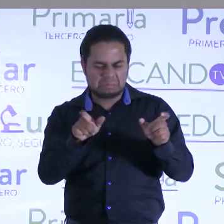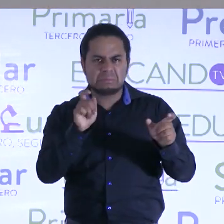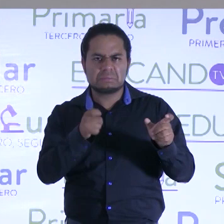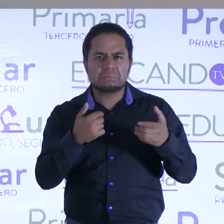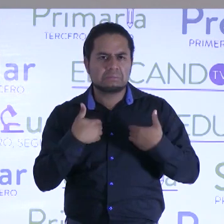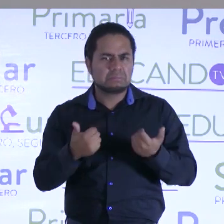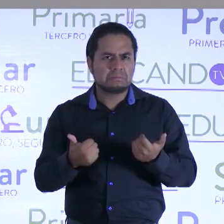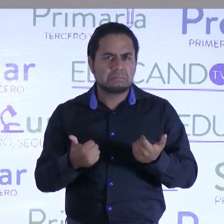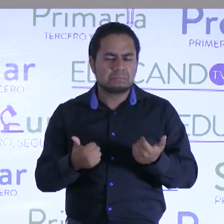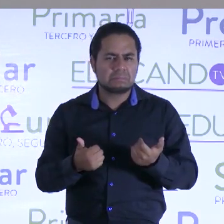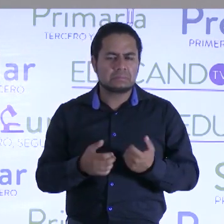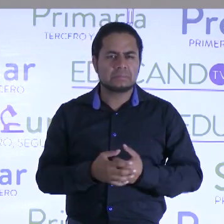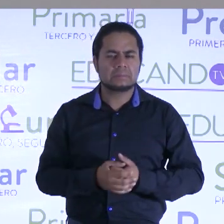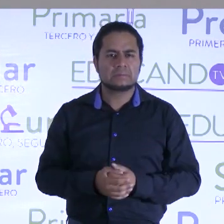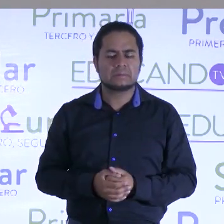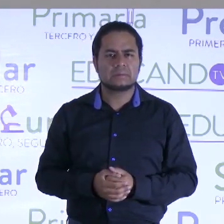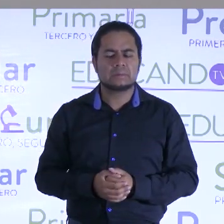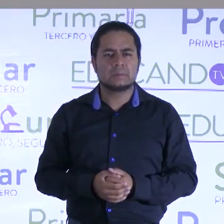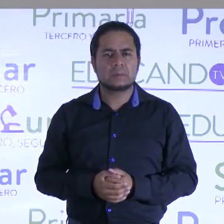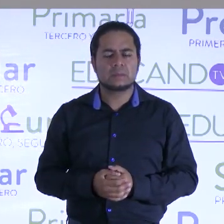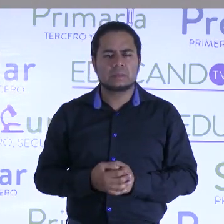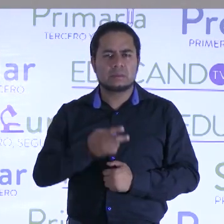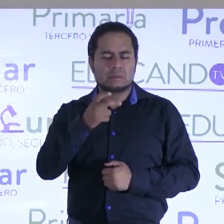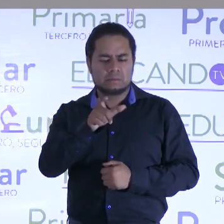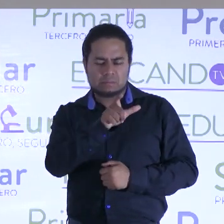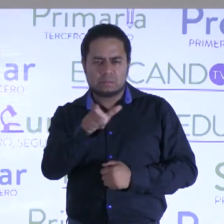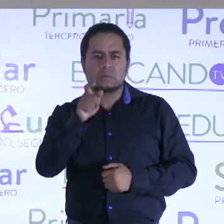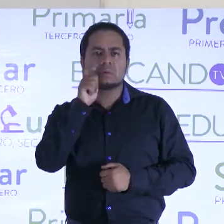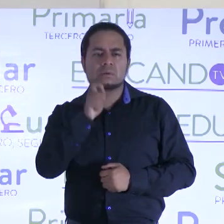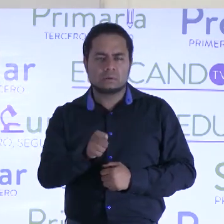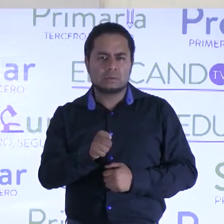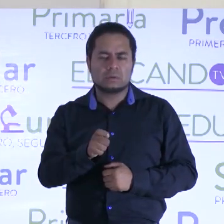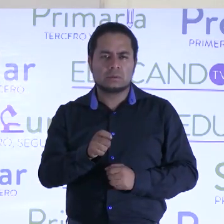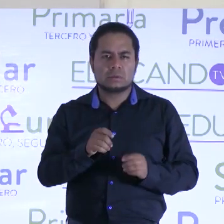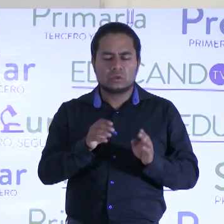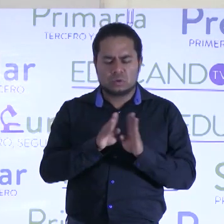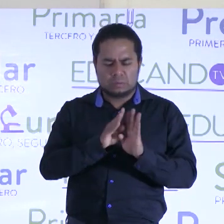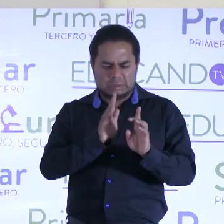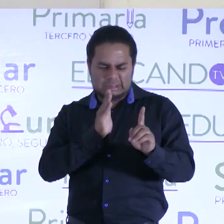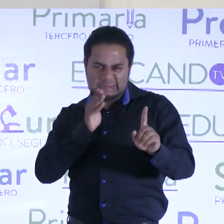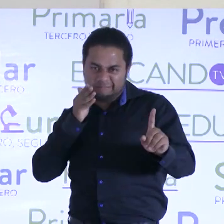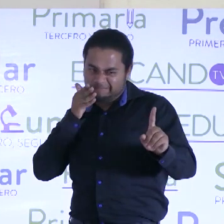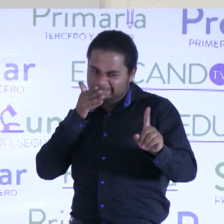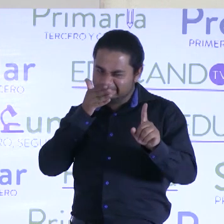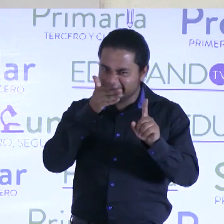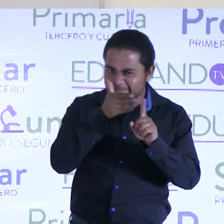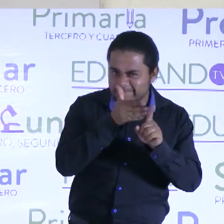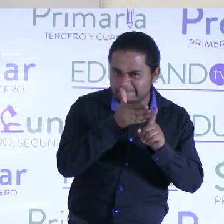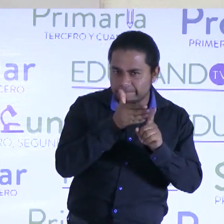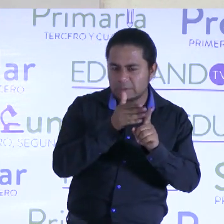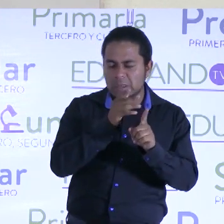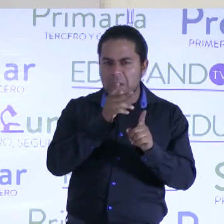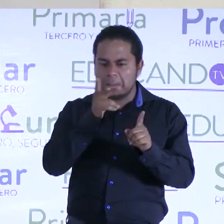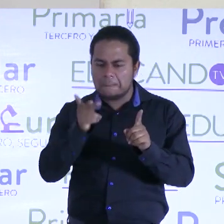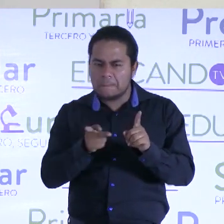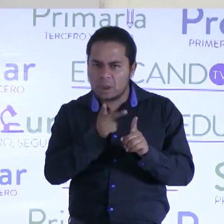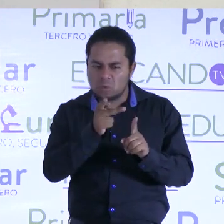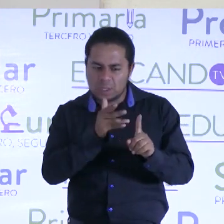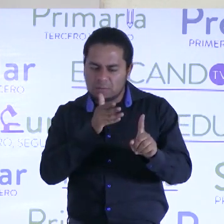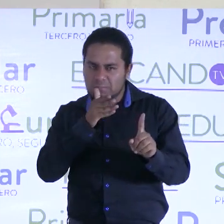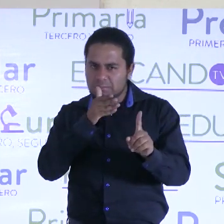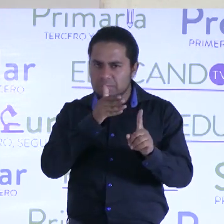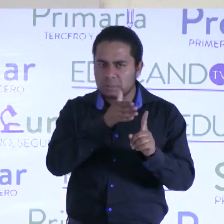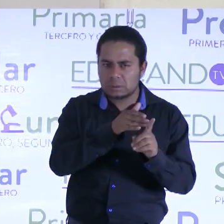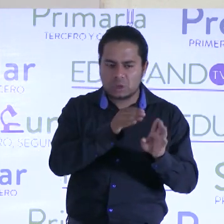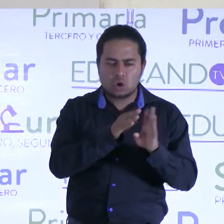referimos cuando decimos brevedad? Esto debe de ser muy